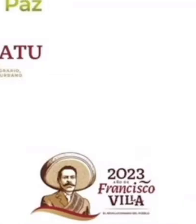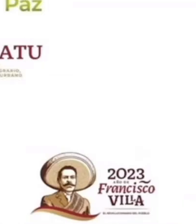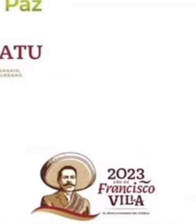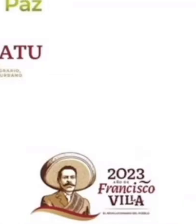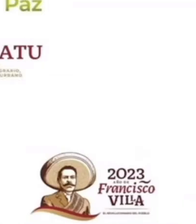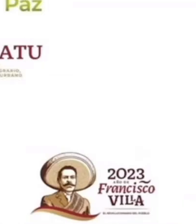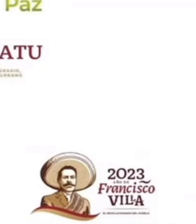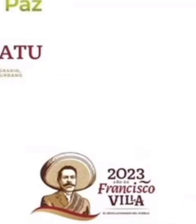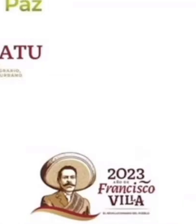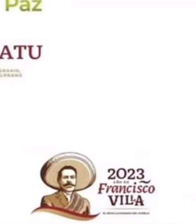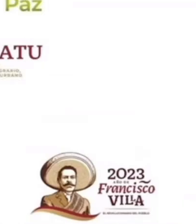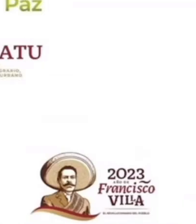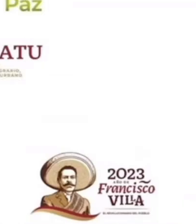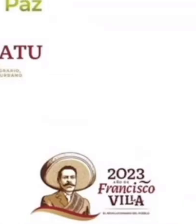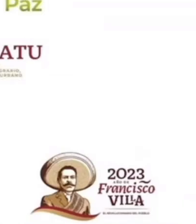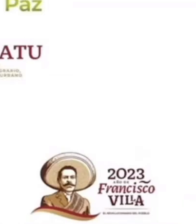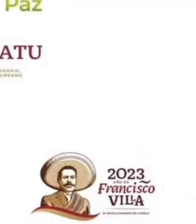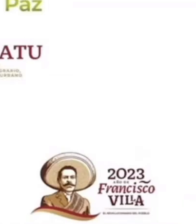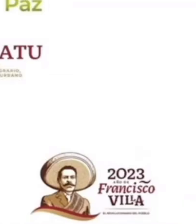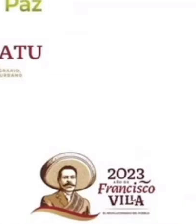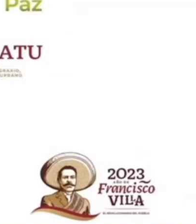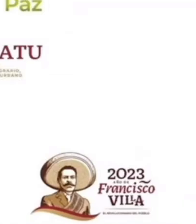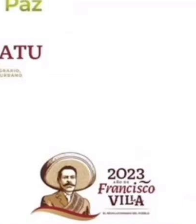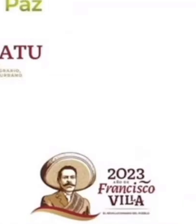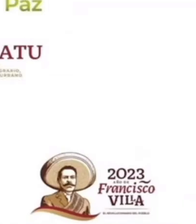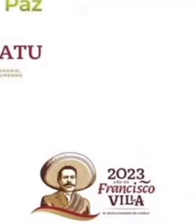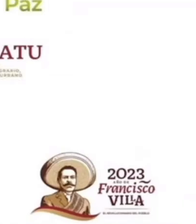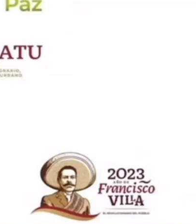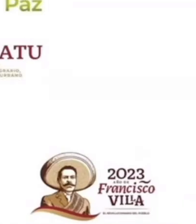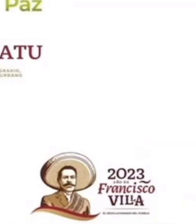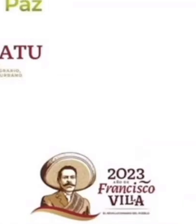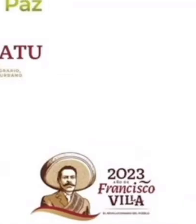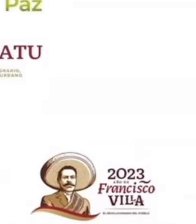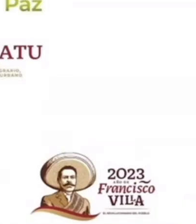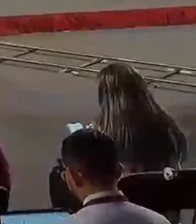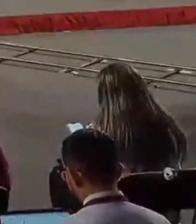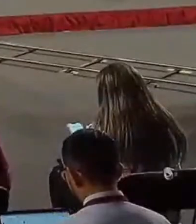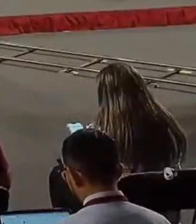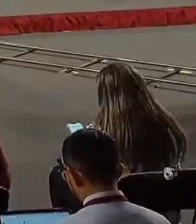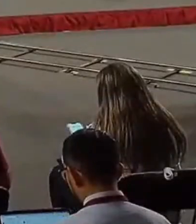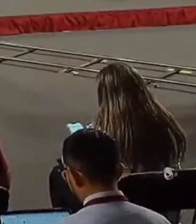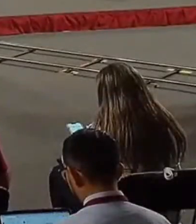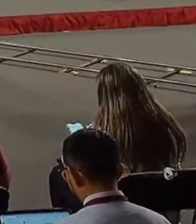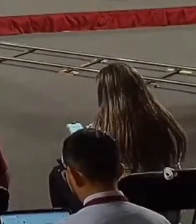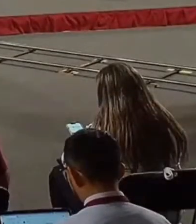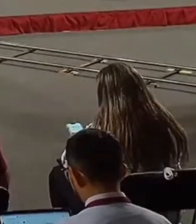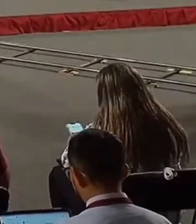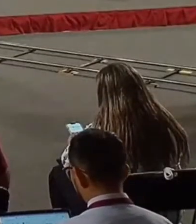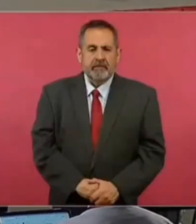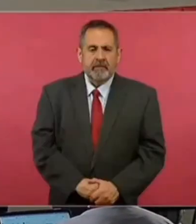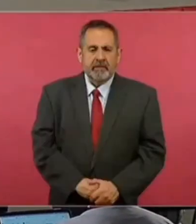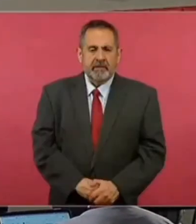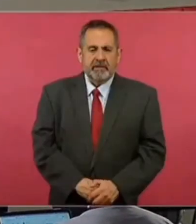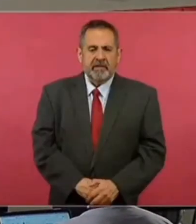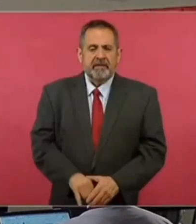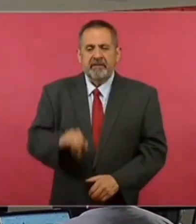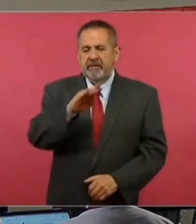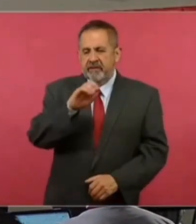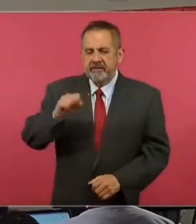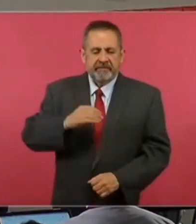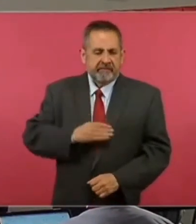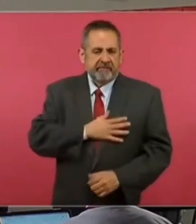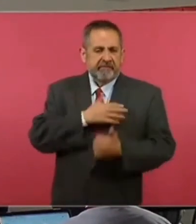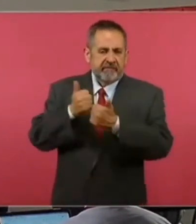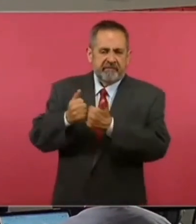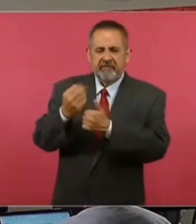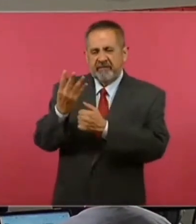informar sobre los avances del Im bienestar la institución de atención médica de la cuarta transformación para las personas que